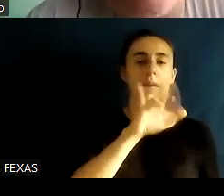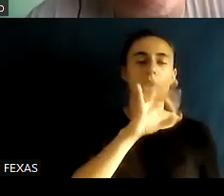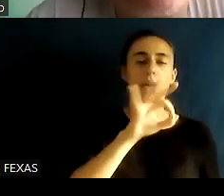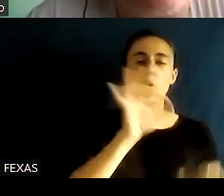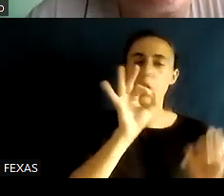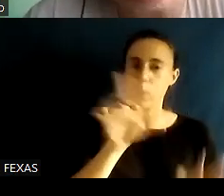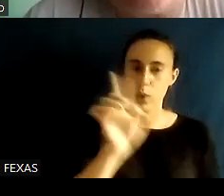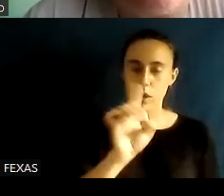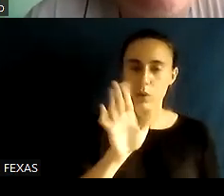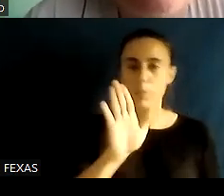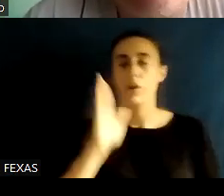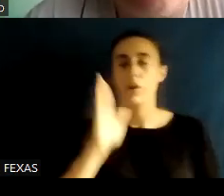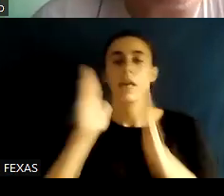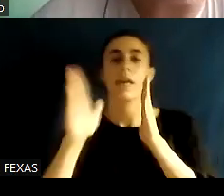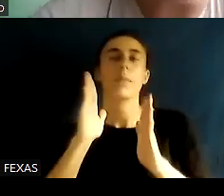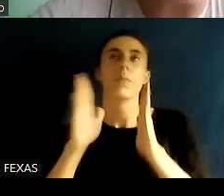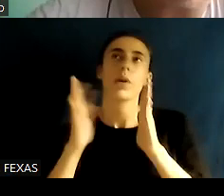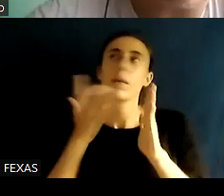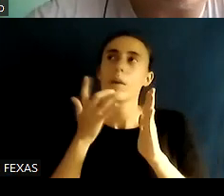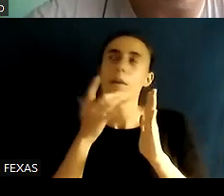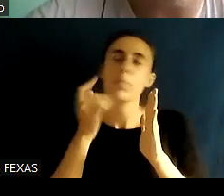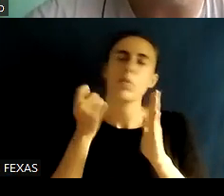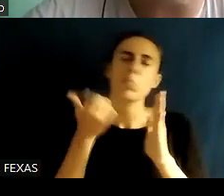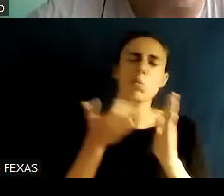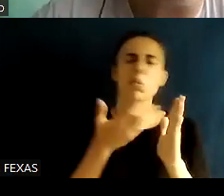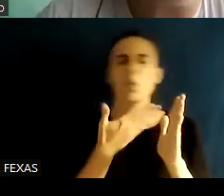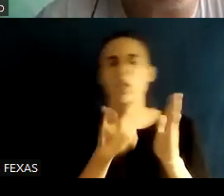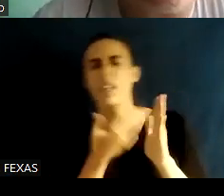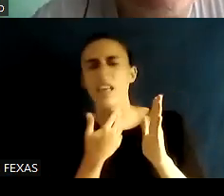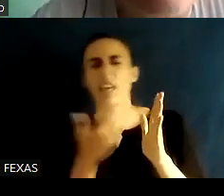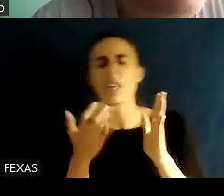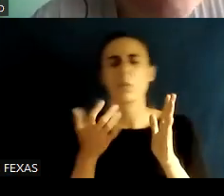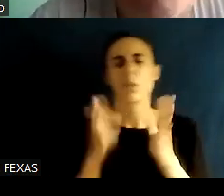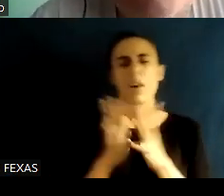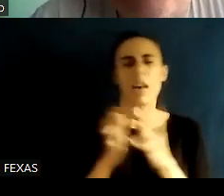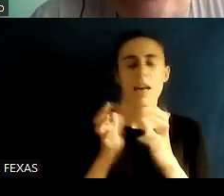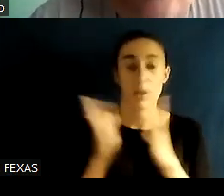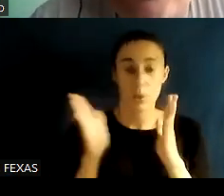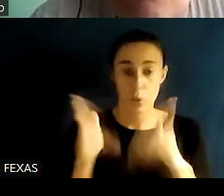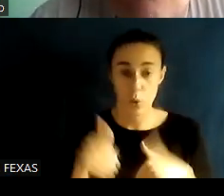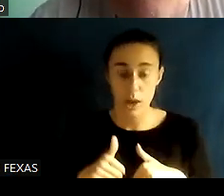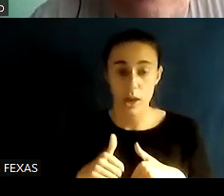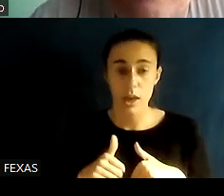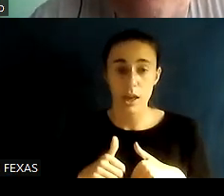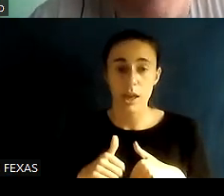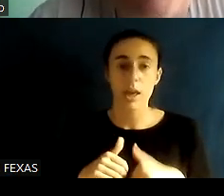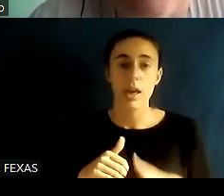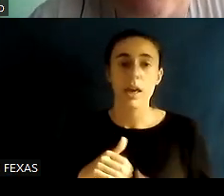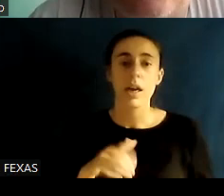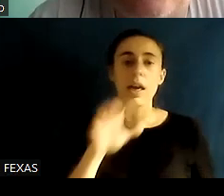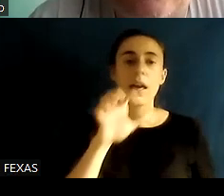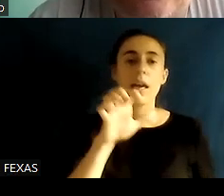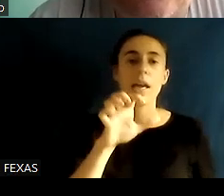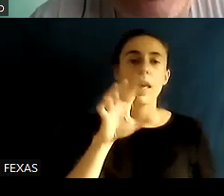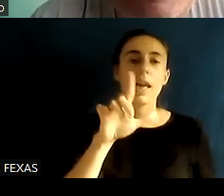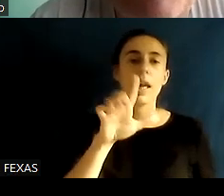pasando una época así de poco de desánimo, de apatía, de desgana y demás. Tanto el euterococo como la rodiola pueden ser